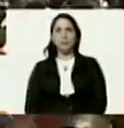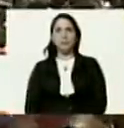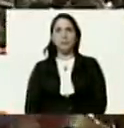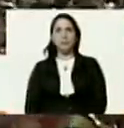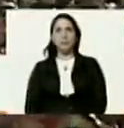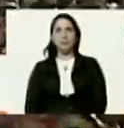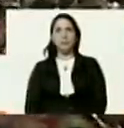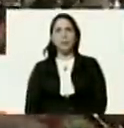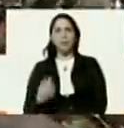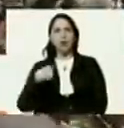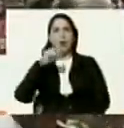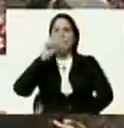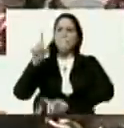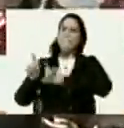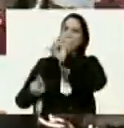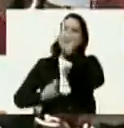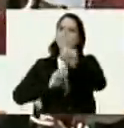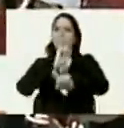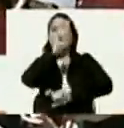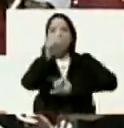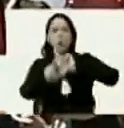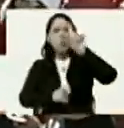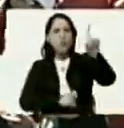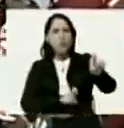Yo pregunto,